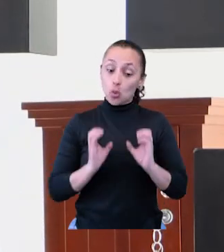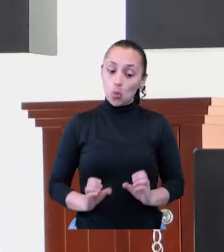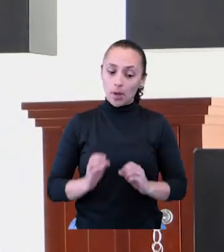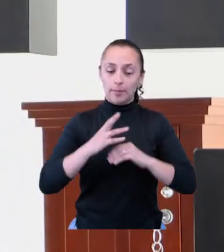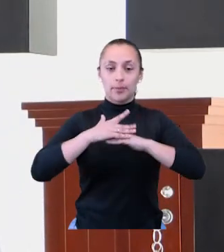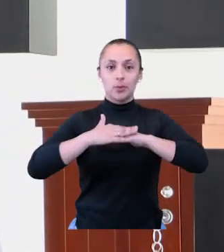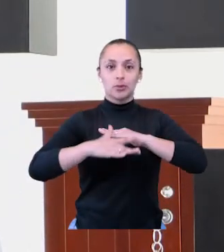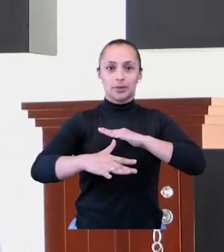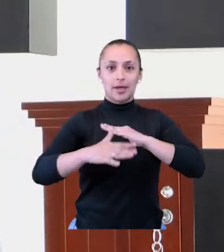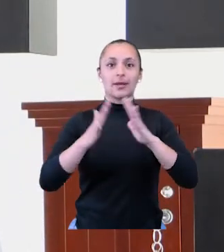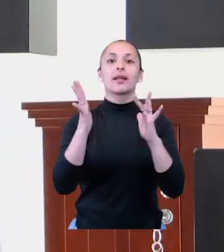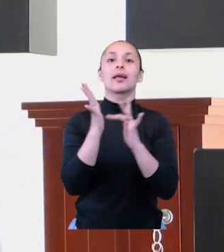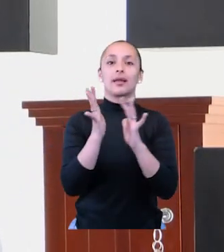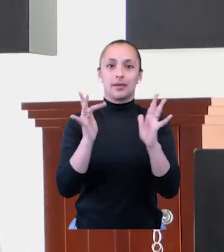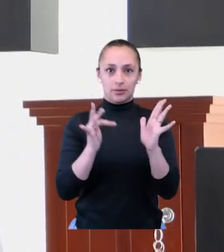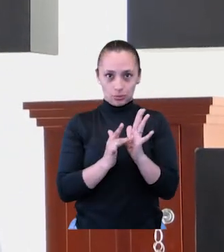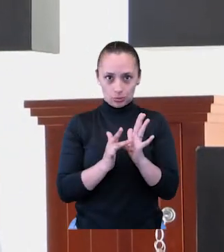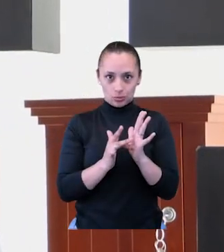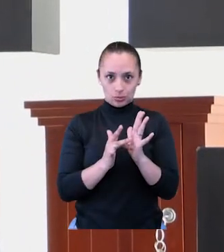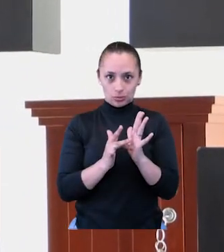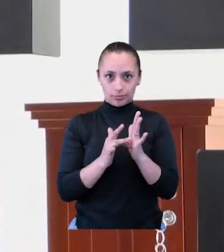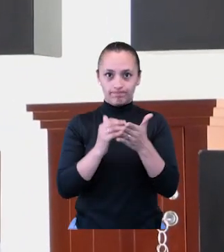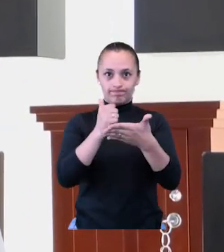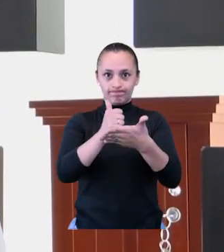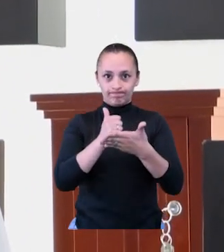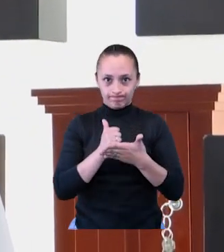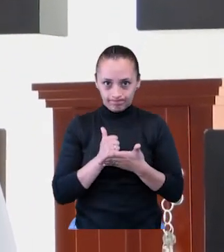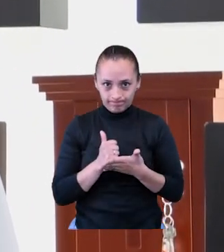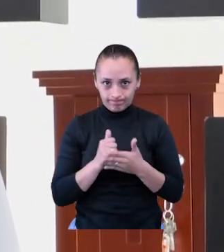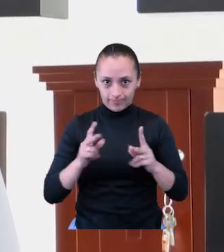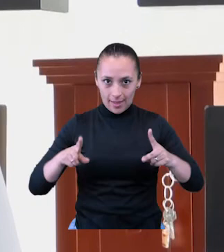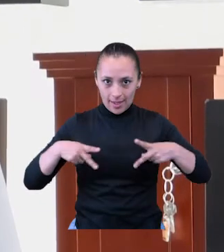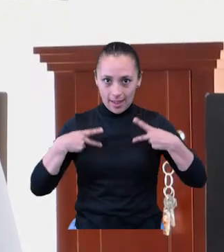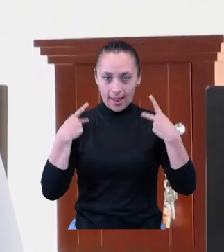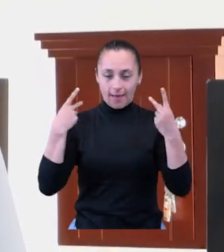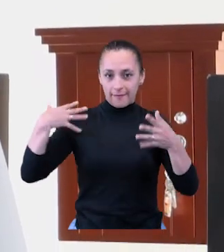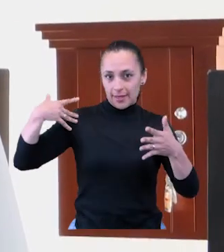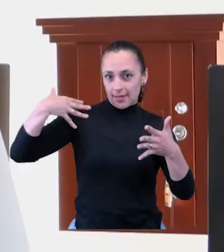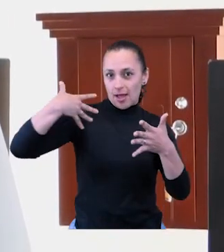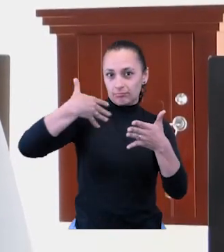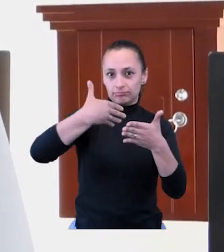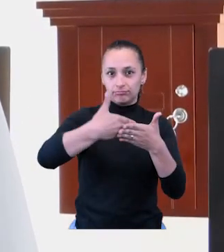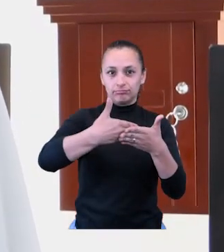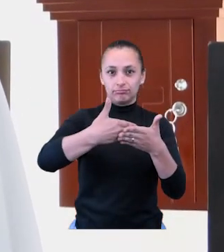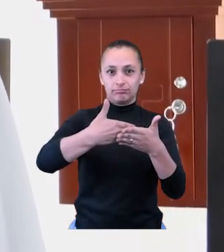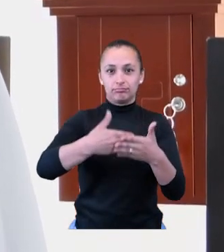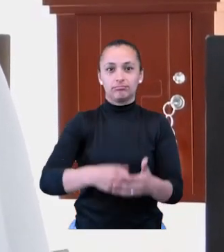de nuestro señor jesucristo nos guarde para la vida eterna